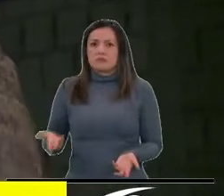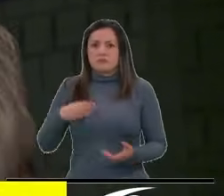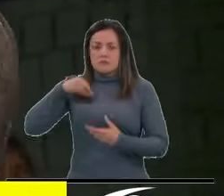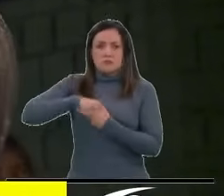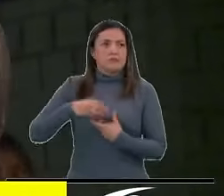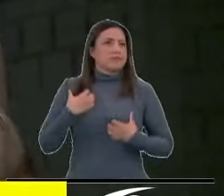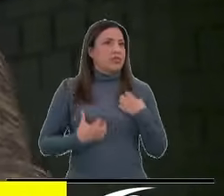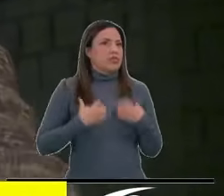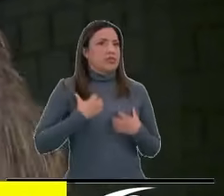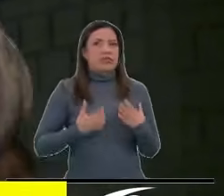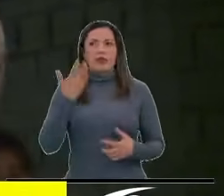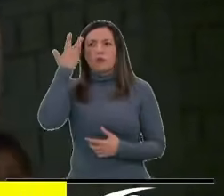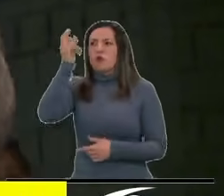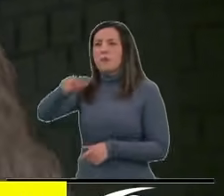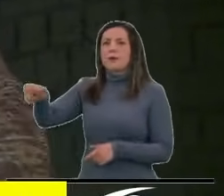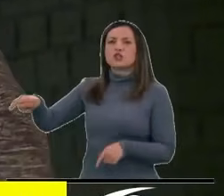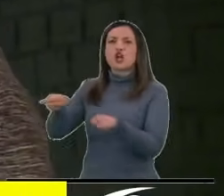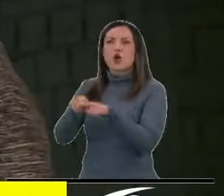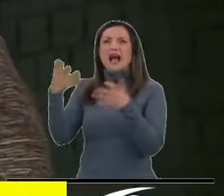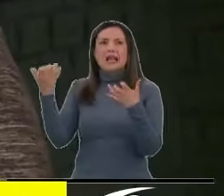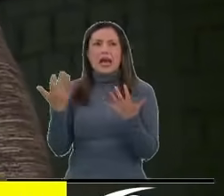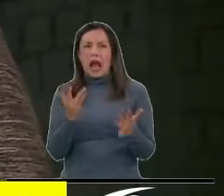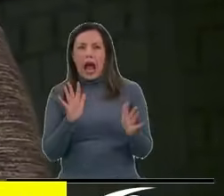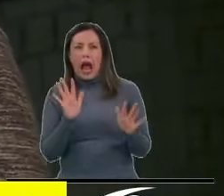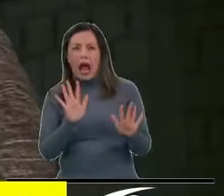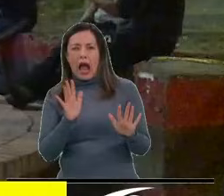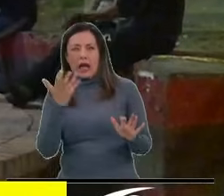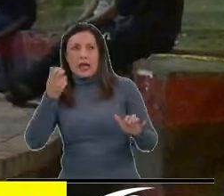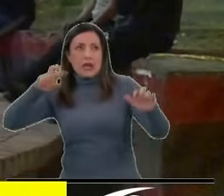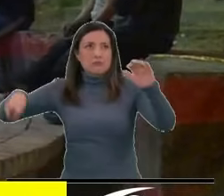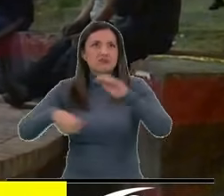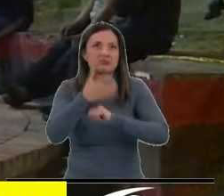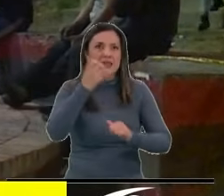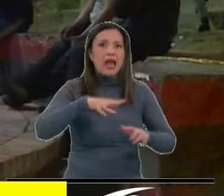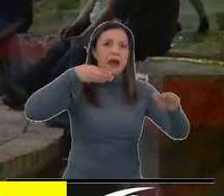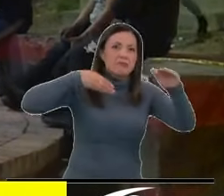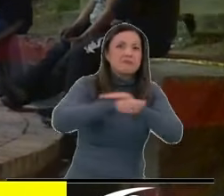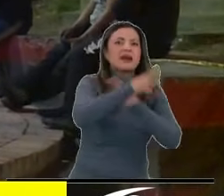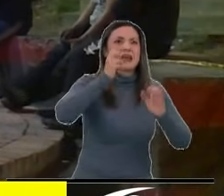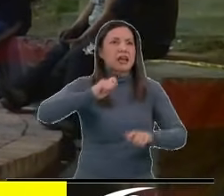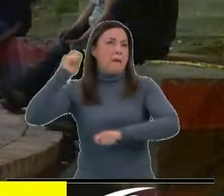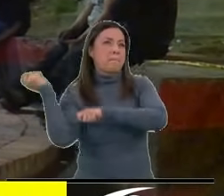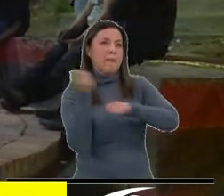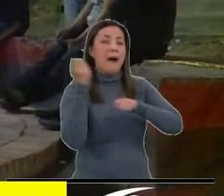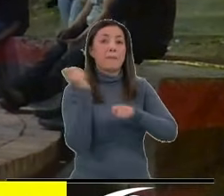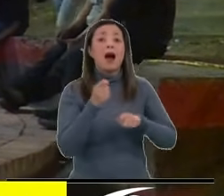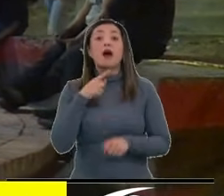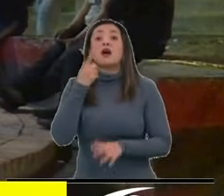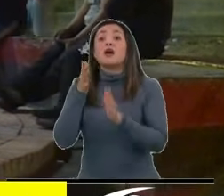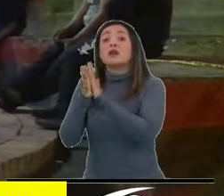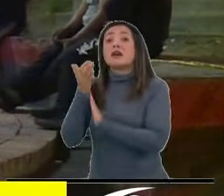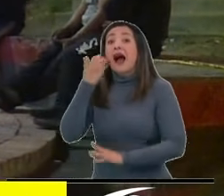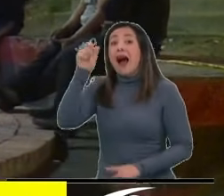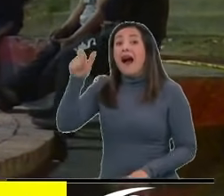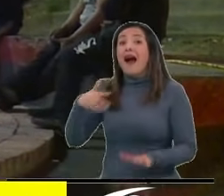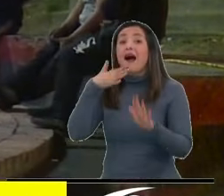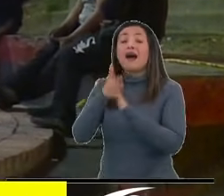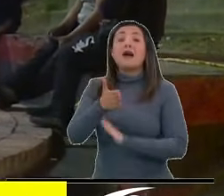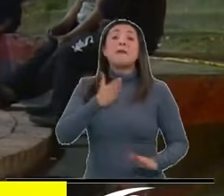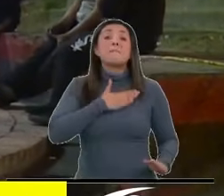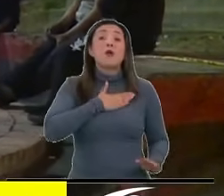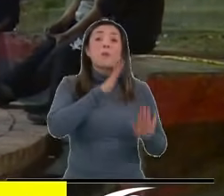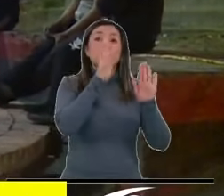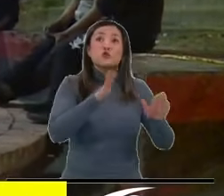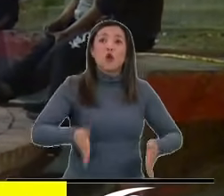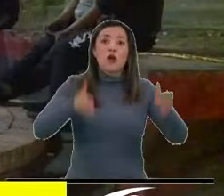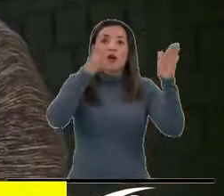zozobra porque esa gente está esperando como para meterse y tumbar. Porque según su versión, el supuesto propietario no les quiere